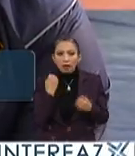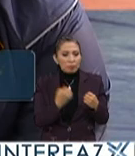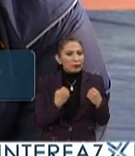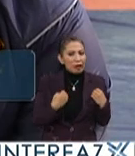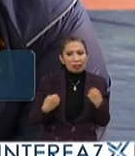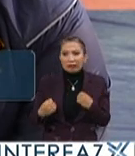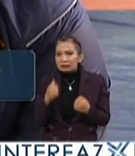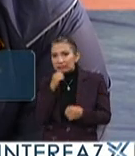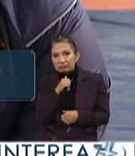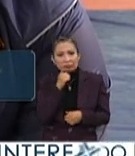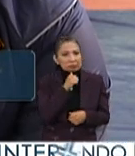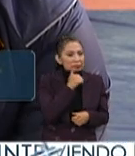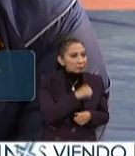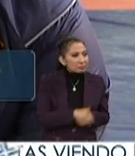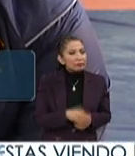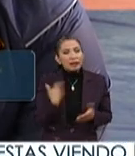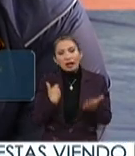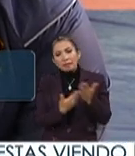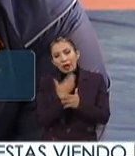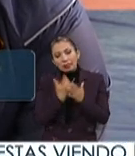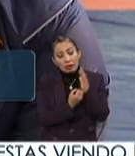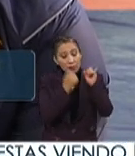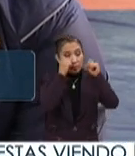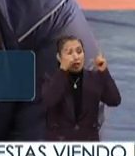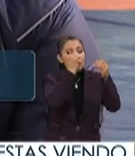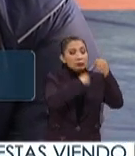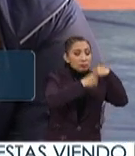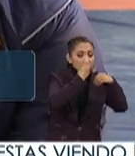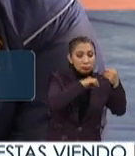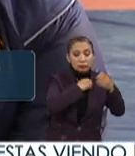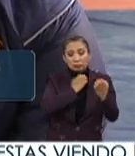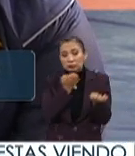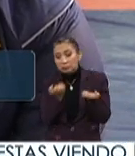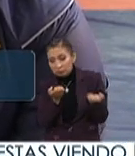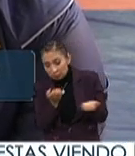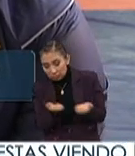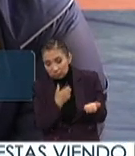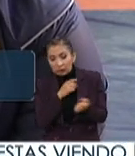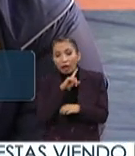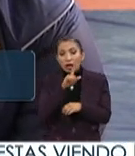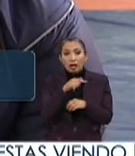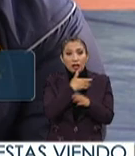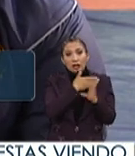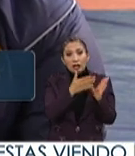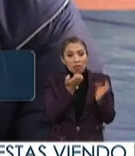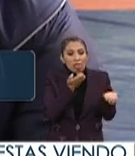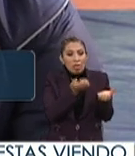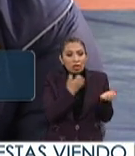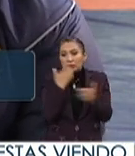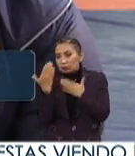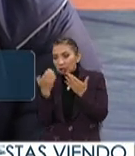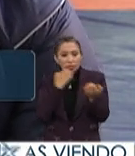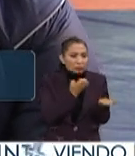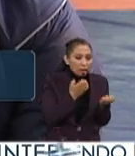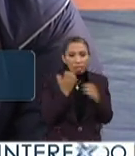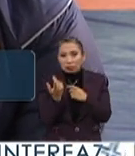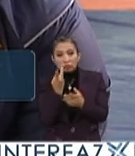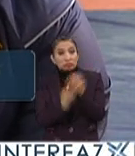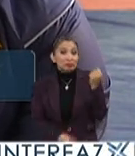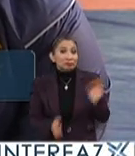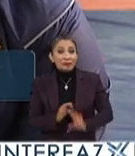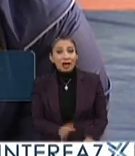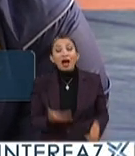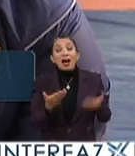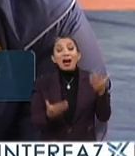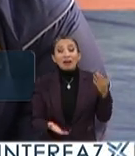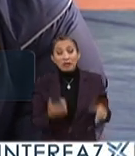tiempo libre. En la mañana te levantas, desayunas, entrenas. O sea, literal, solo entrenas y estudias, entrenas y estudias.